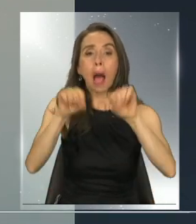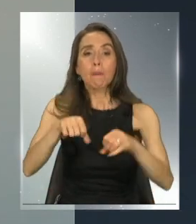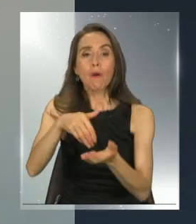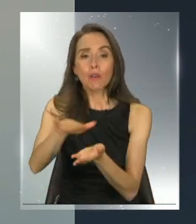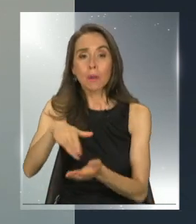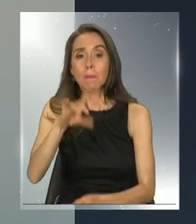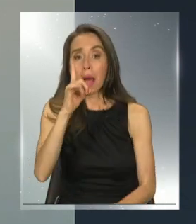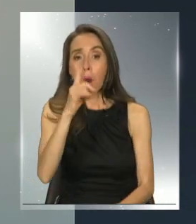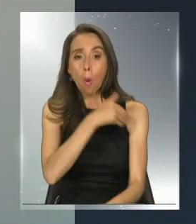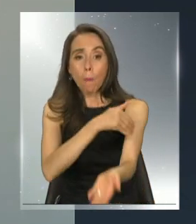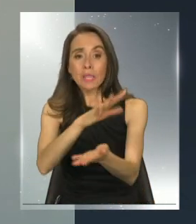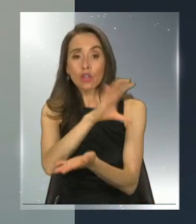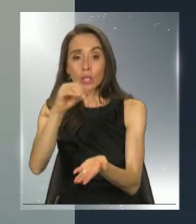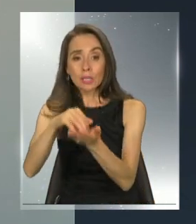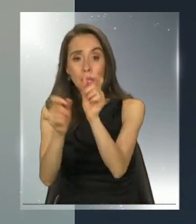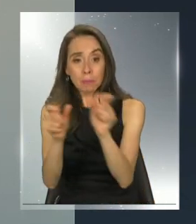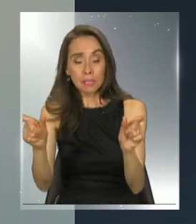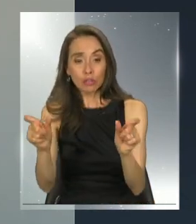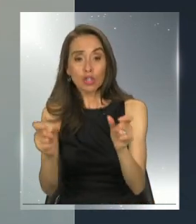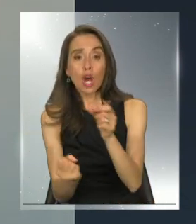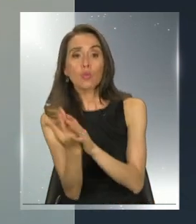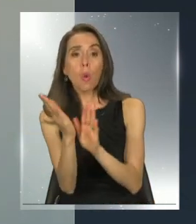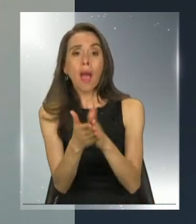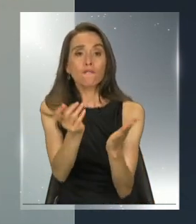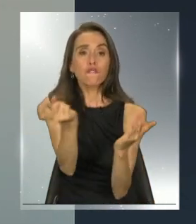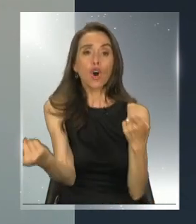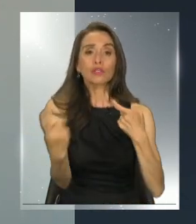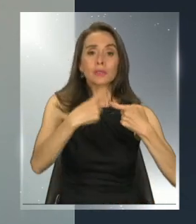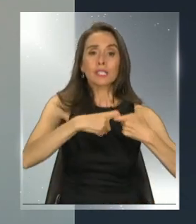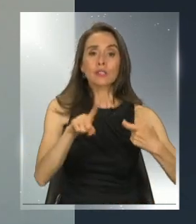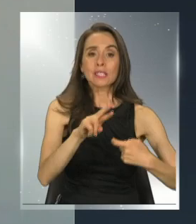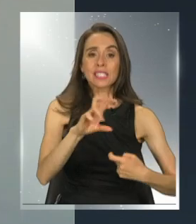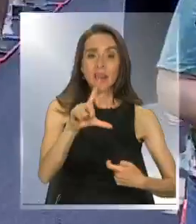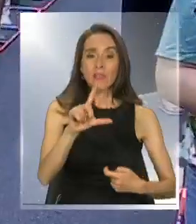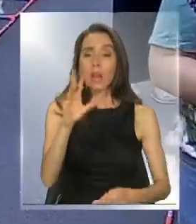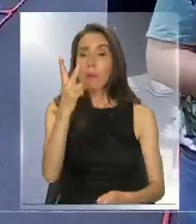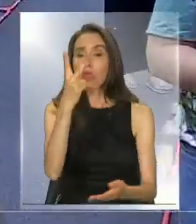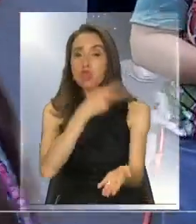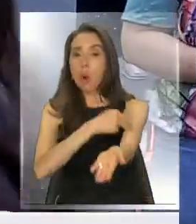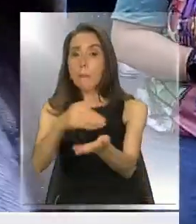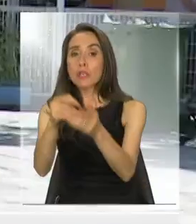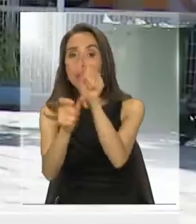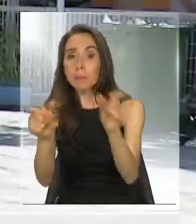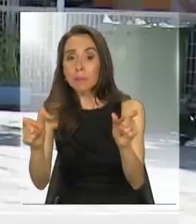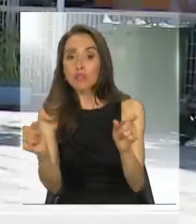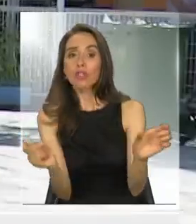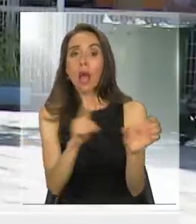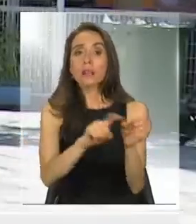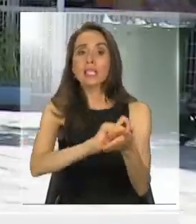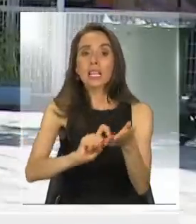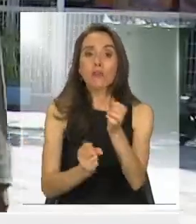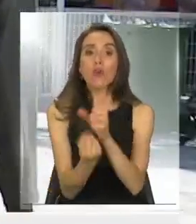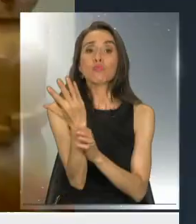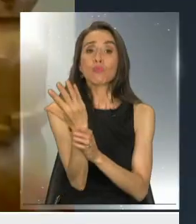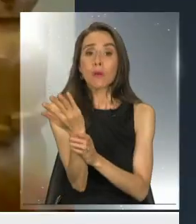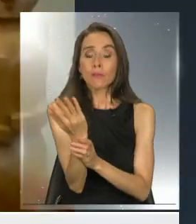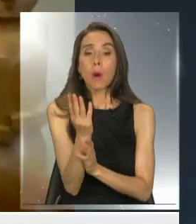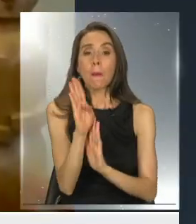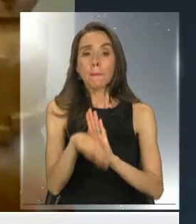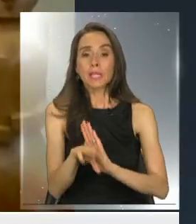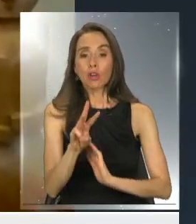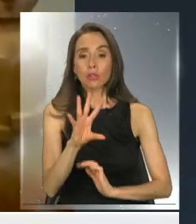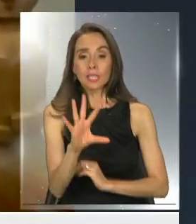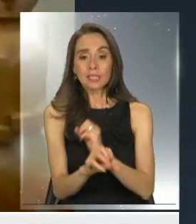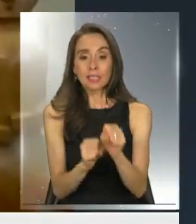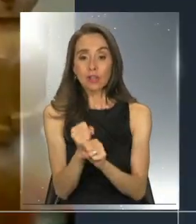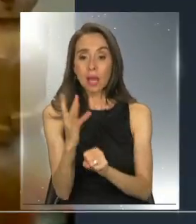de 1.500.000 de electores. Puede ser incluso hasta 2 millones de electores nuevos. Los menores de 35 años hoy